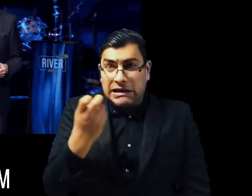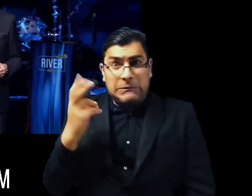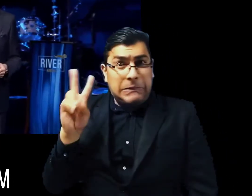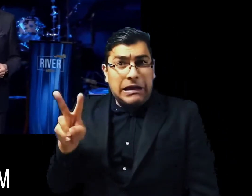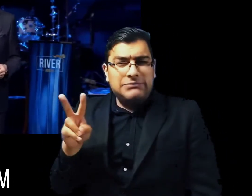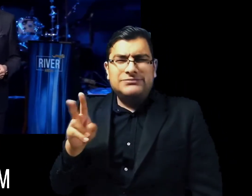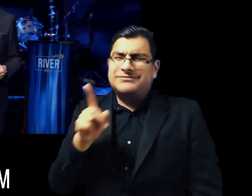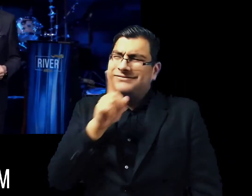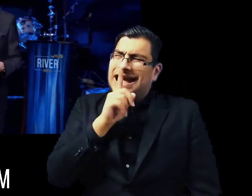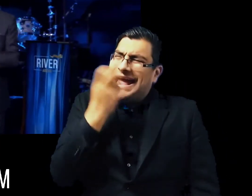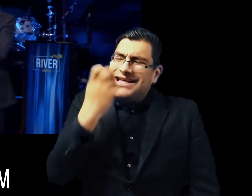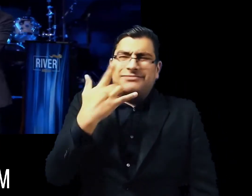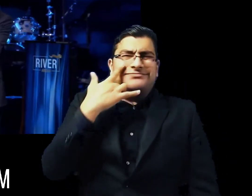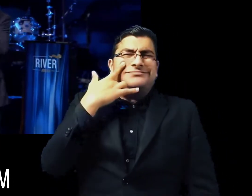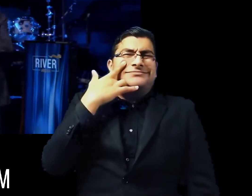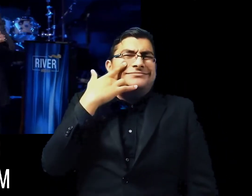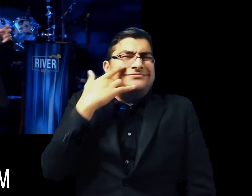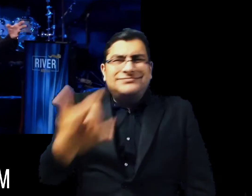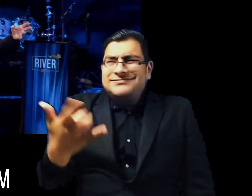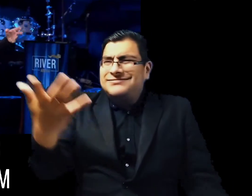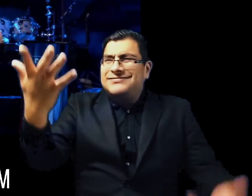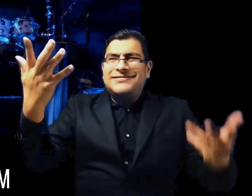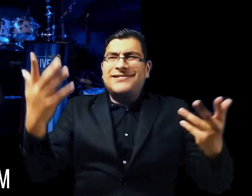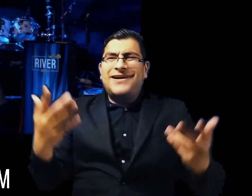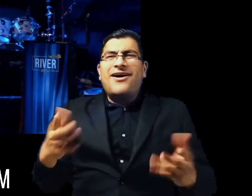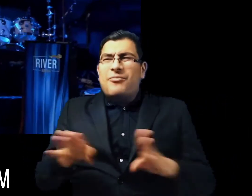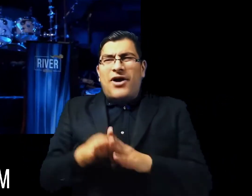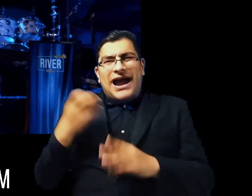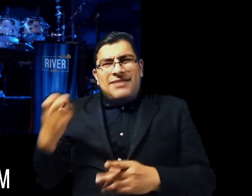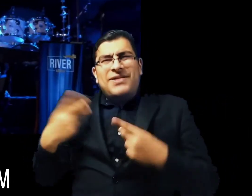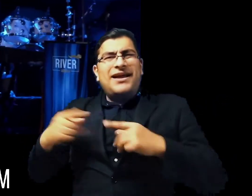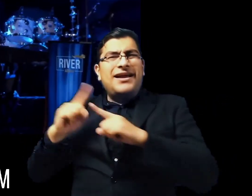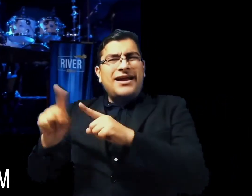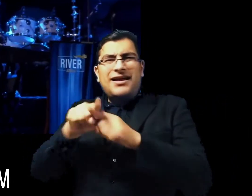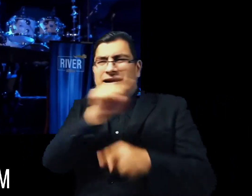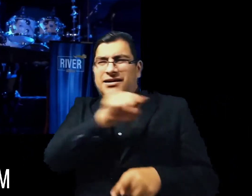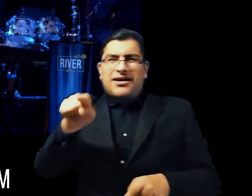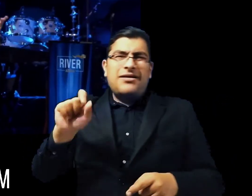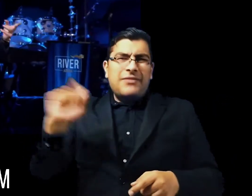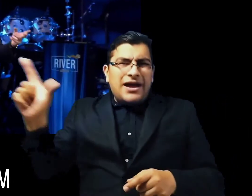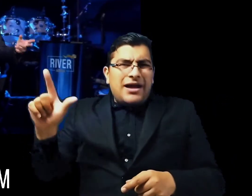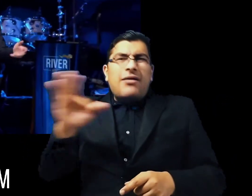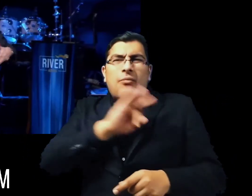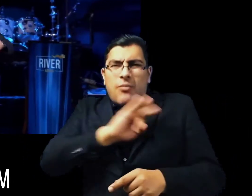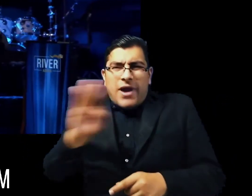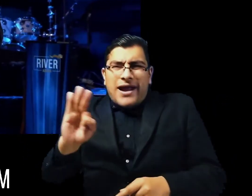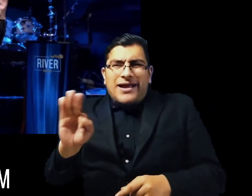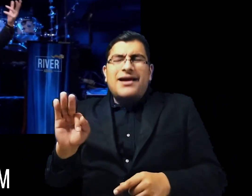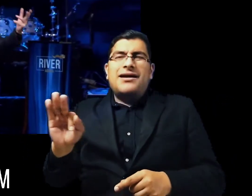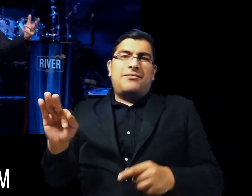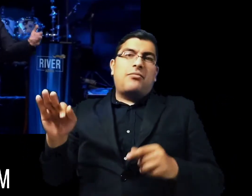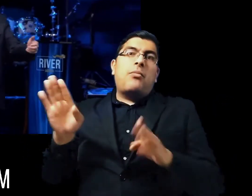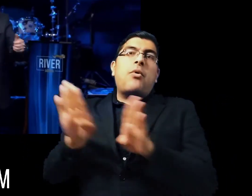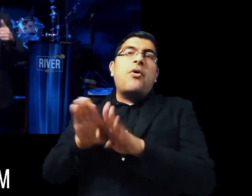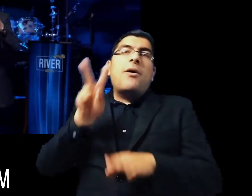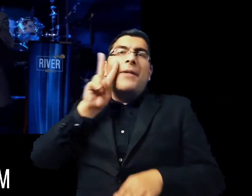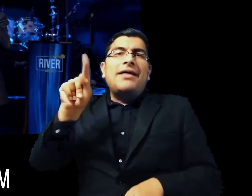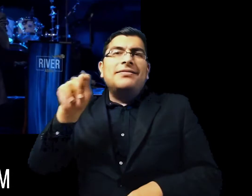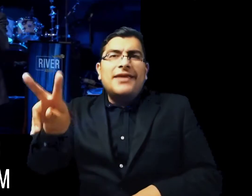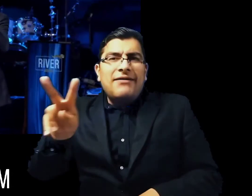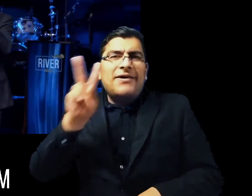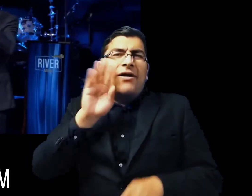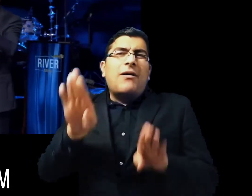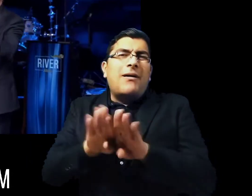comentario. Estos personajes o cualquiera, estoy mencionando personas que pueden ser famosas a lo mejor por el ámbito artístico, estoy hablando